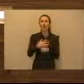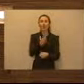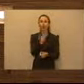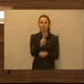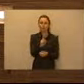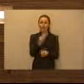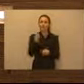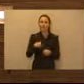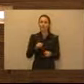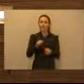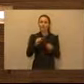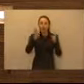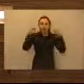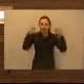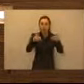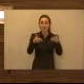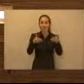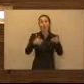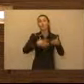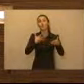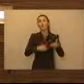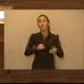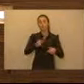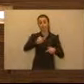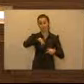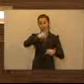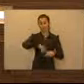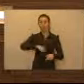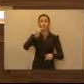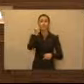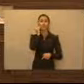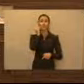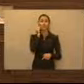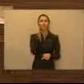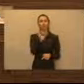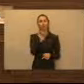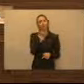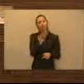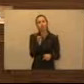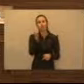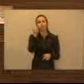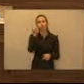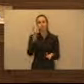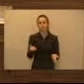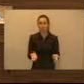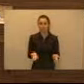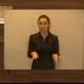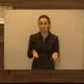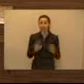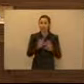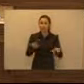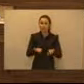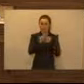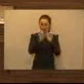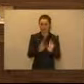asistencia. Igual nos toman por idiotas o nos toman por topos, pero en cualquier